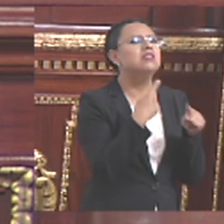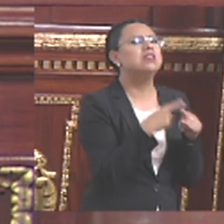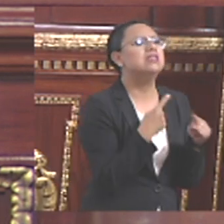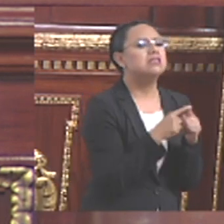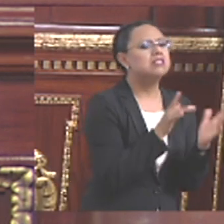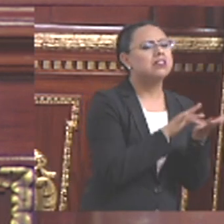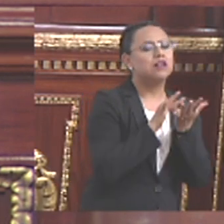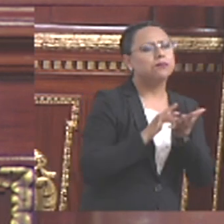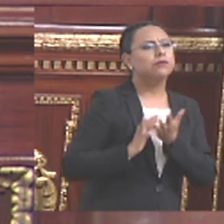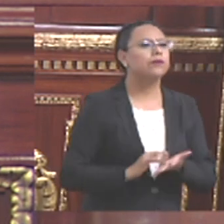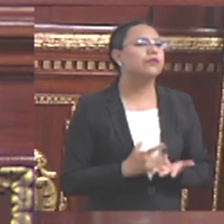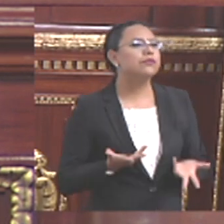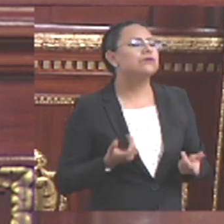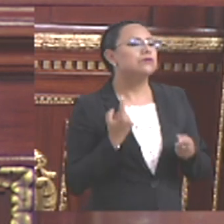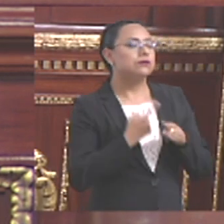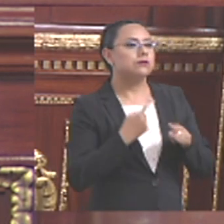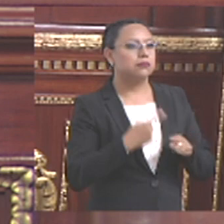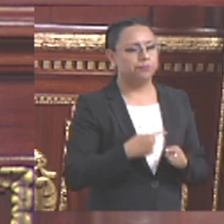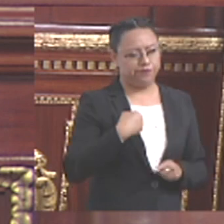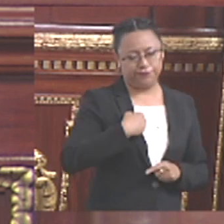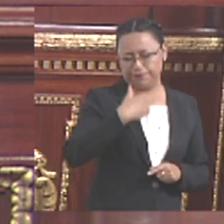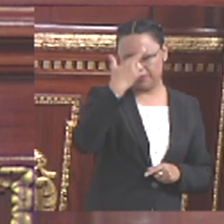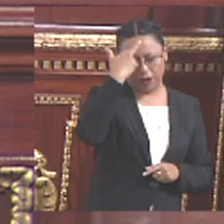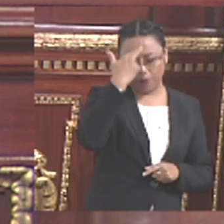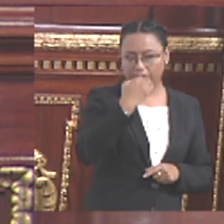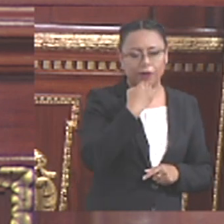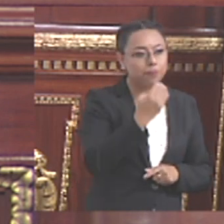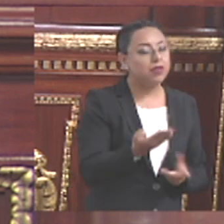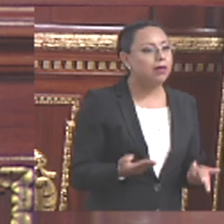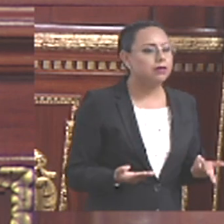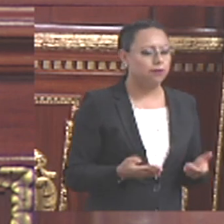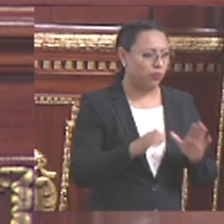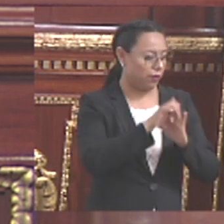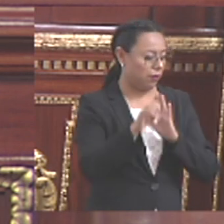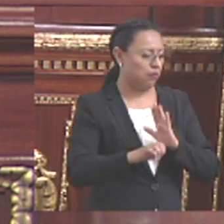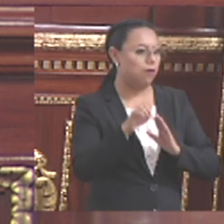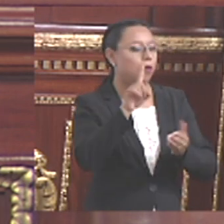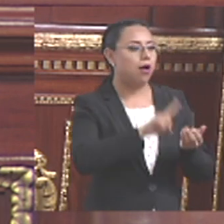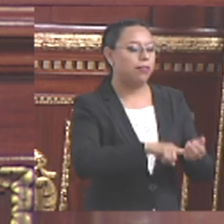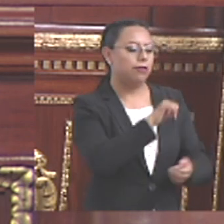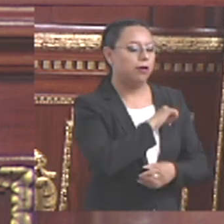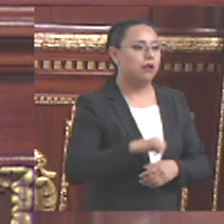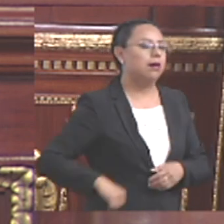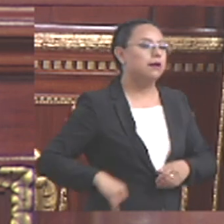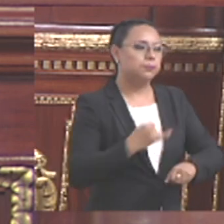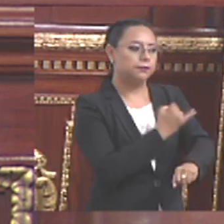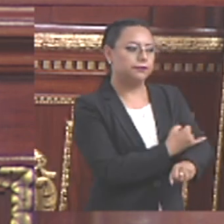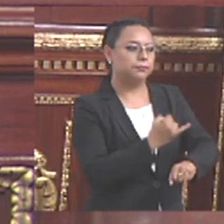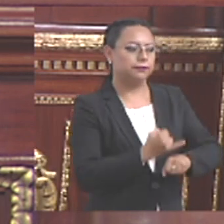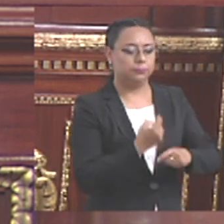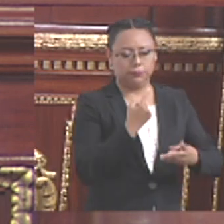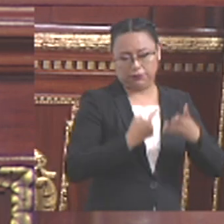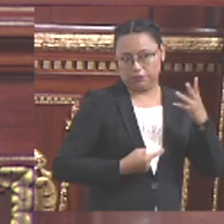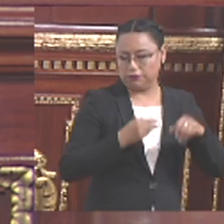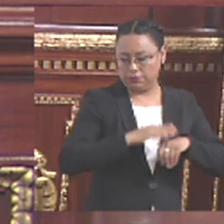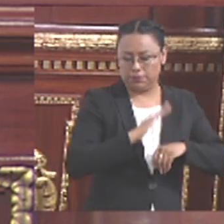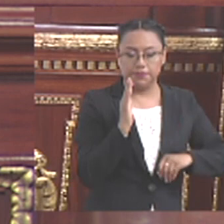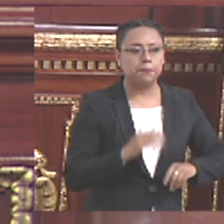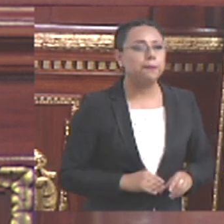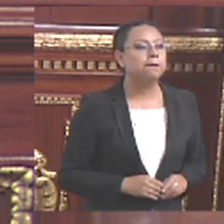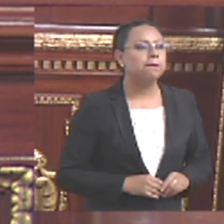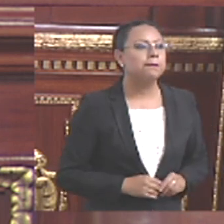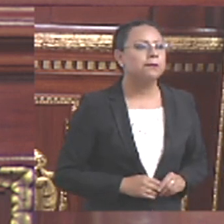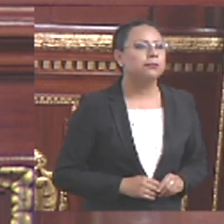renta? Entonces, recuerdo muy bien en la alcaldía de Iztapalapa, entre otras, y